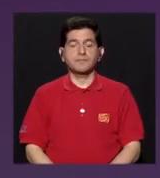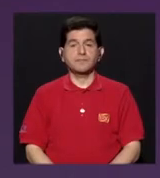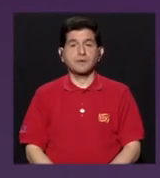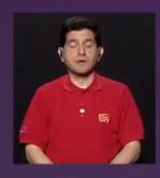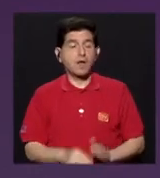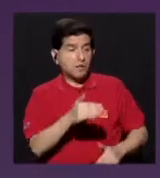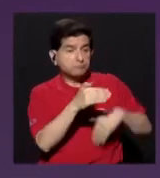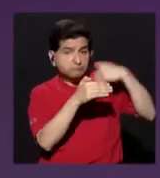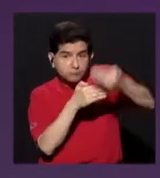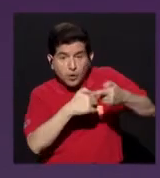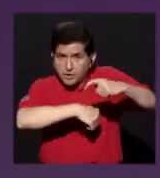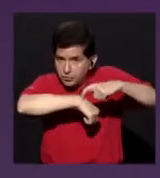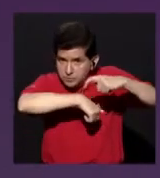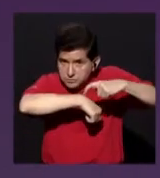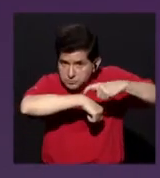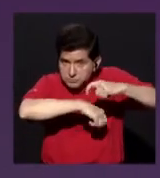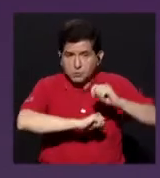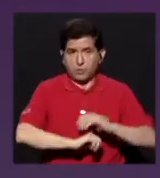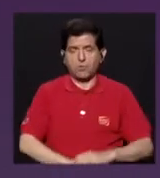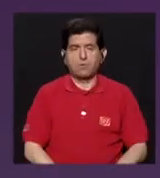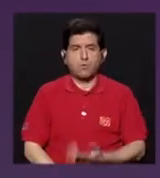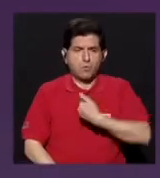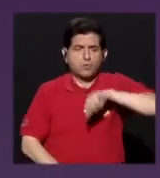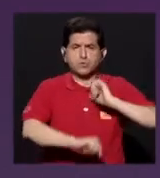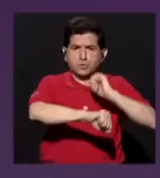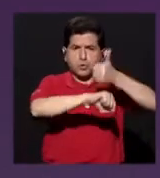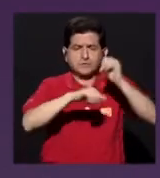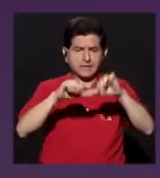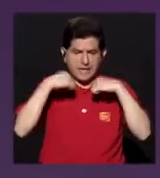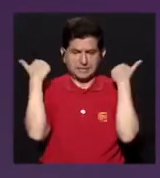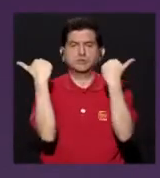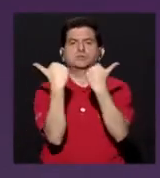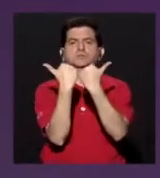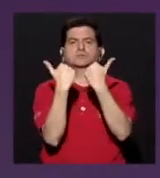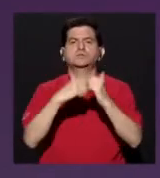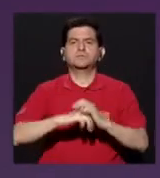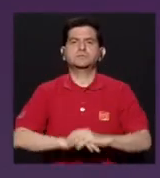conforme pasa el tiempo, creamos la asociación,